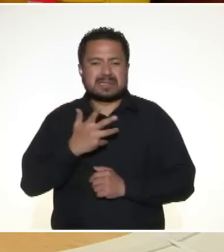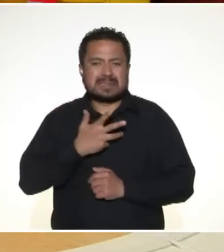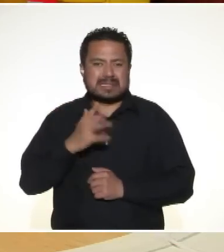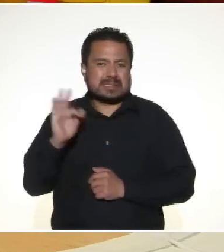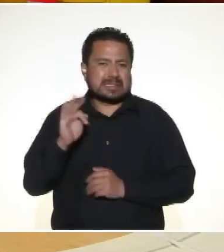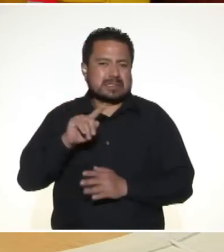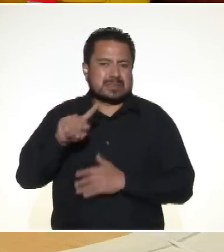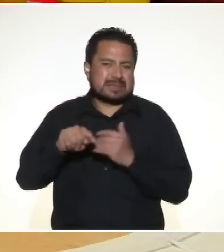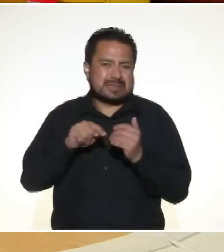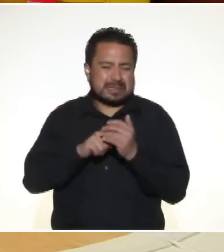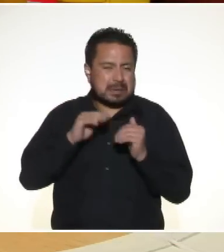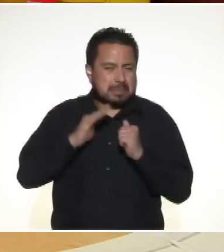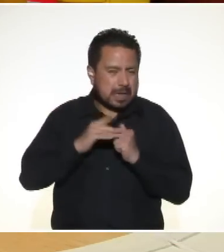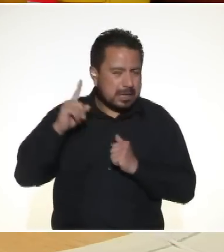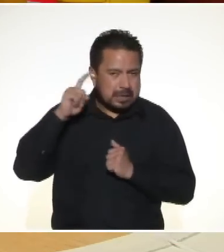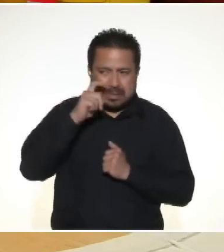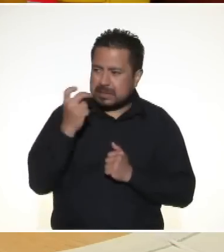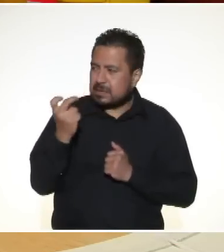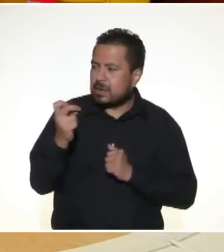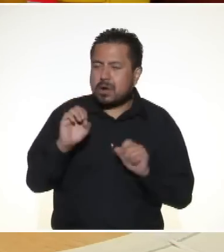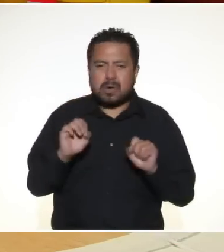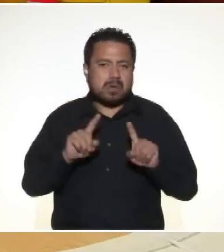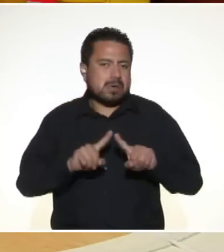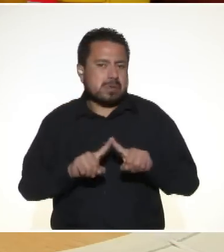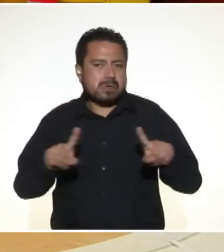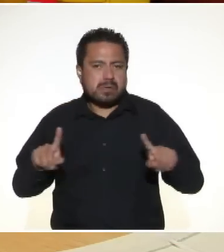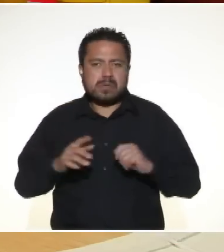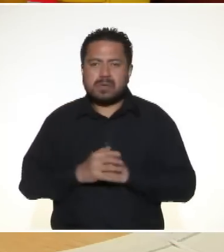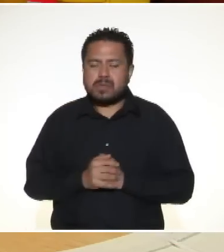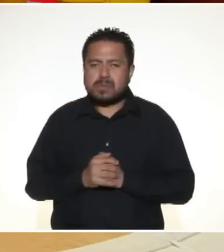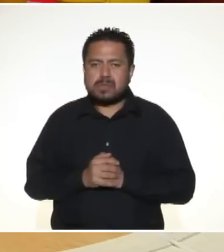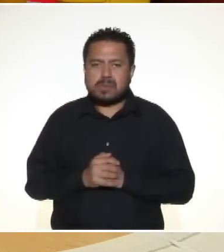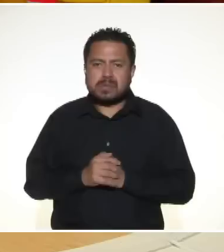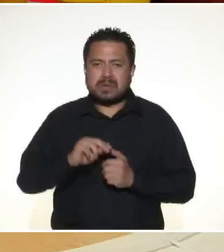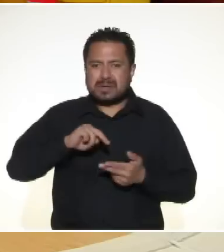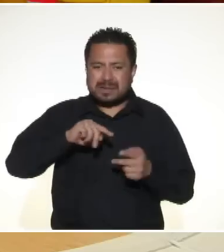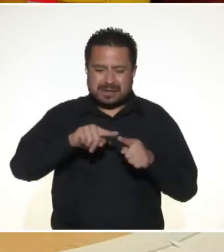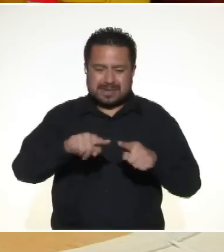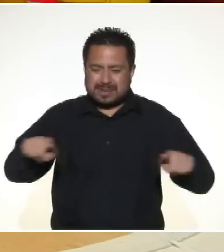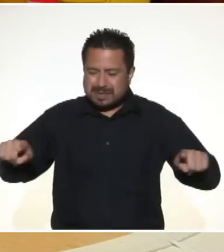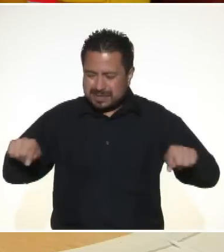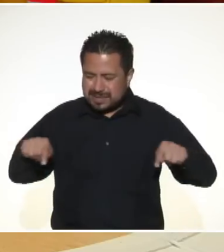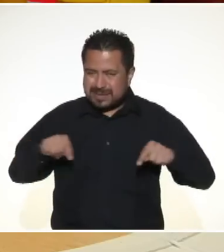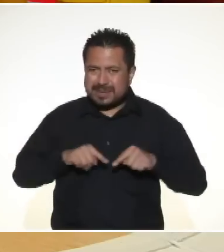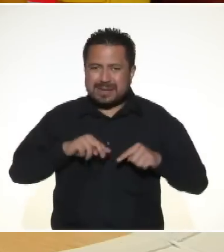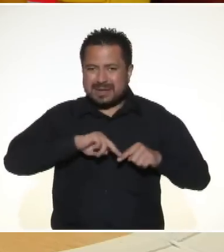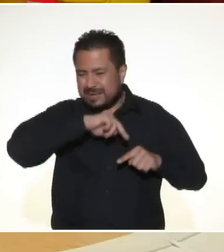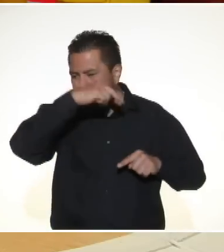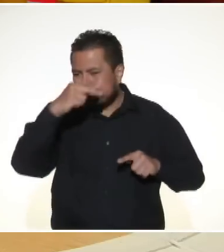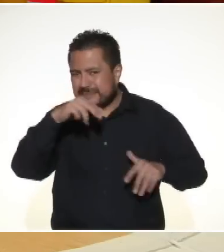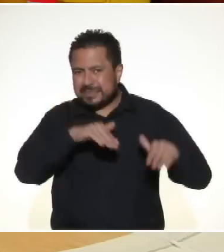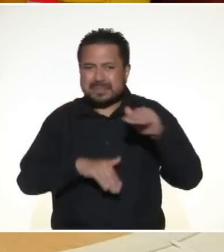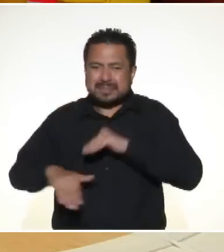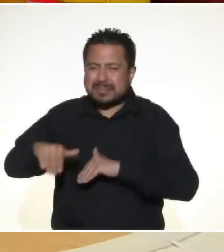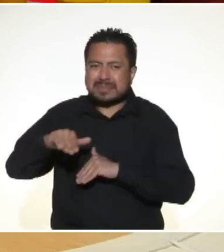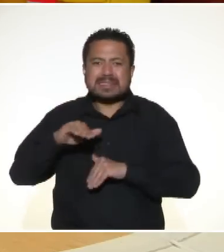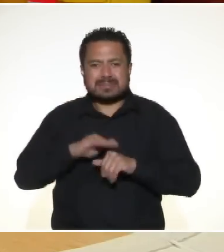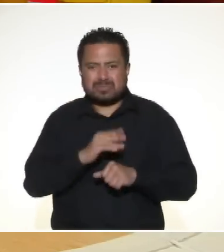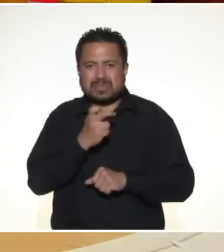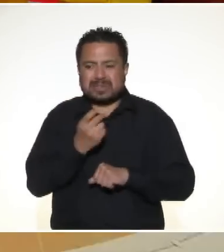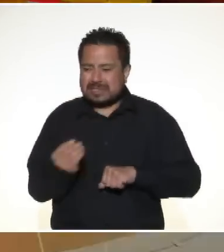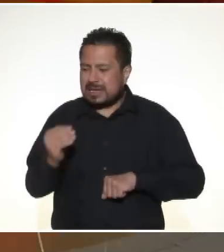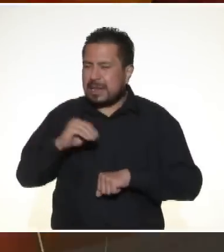escenario puede ser muy complejo o distinto, ¿no? Pero, por ejemplo, en la alberca, por eso es que se recomienda tener este tipo de